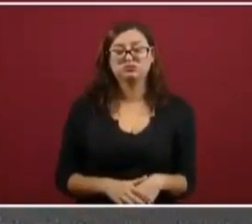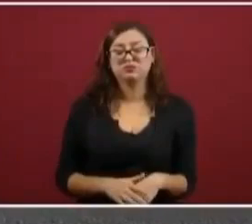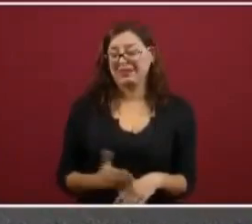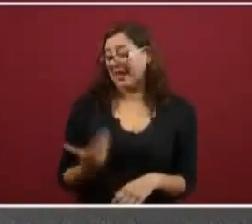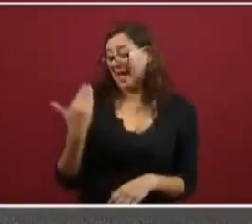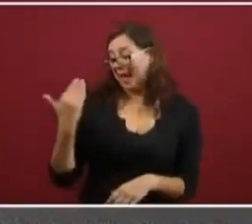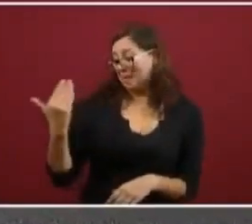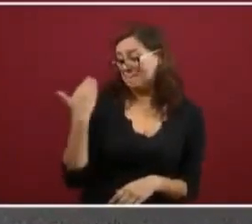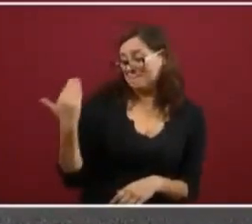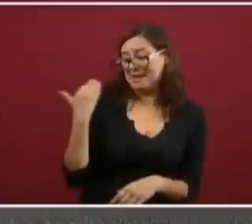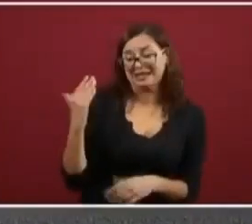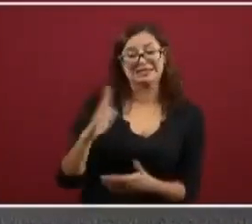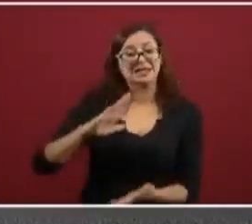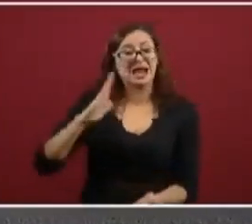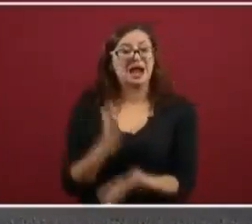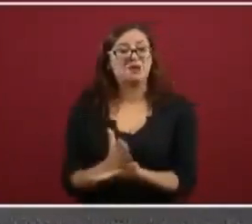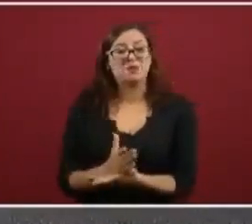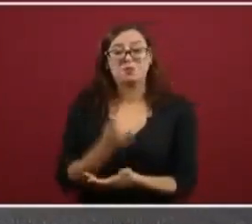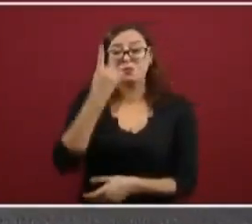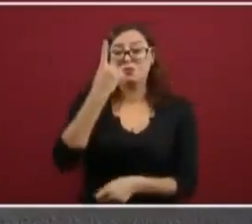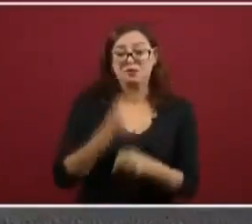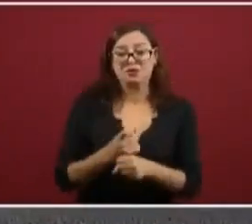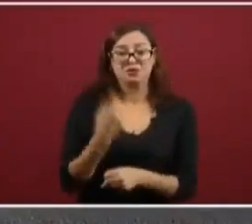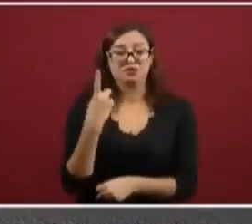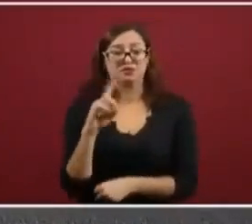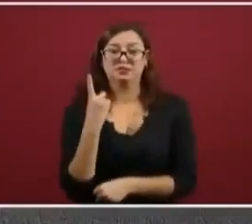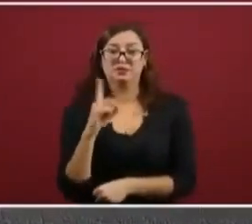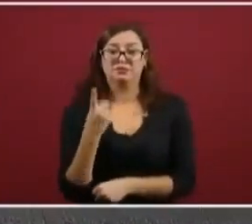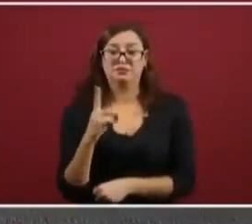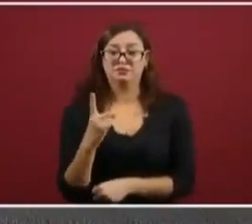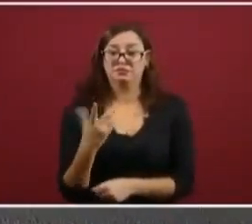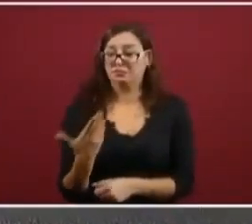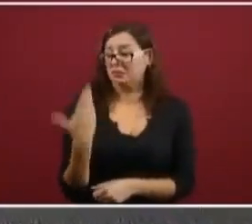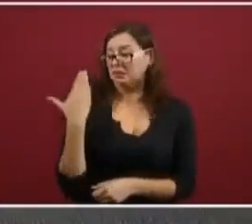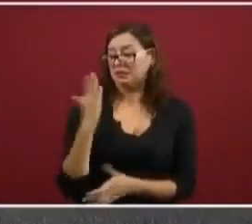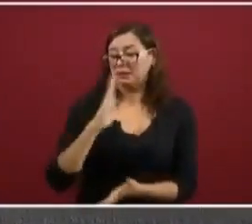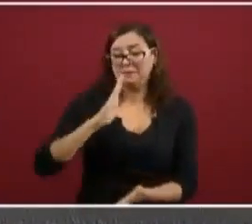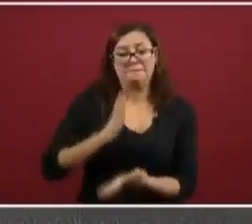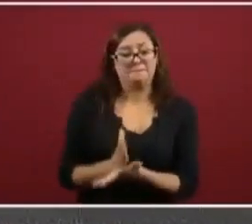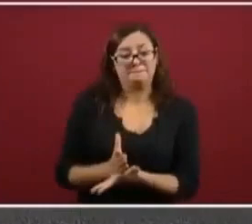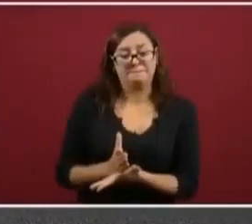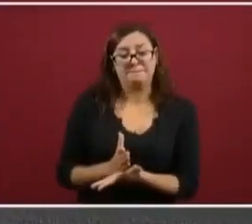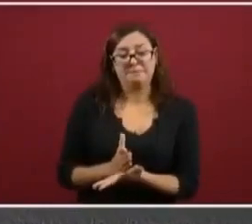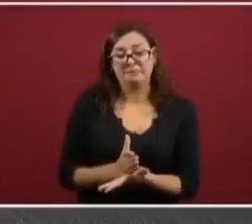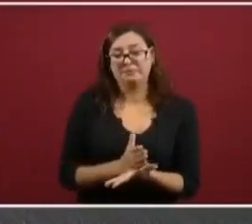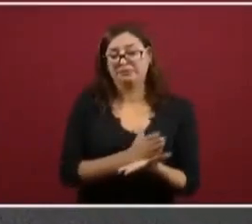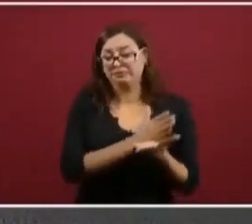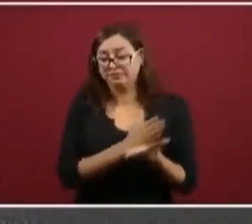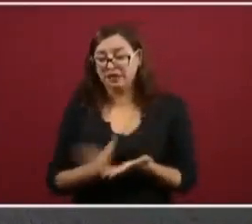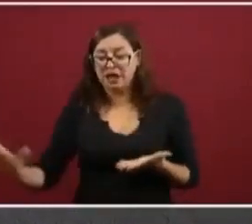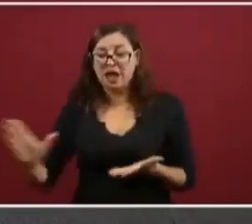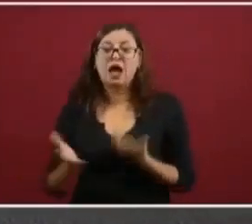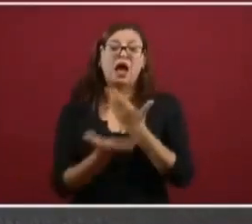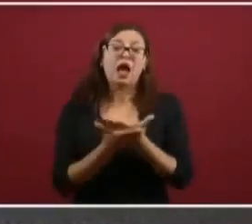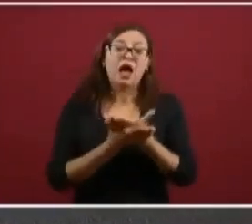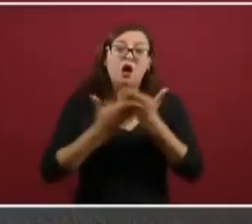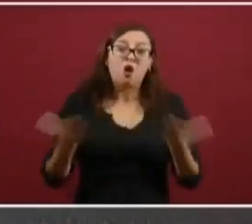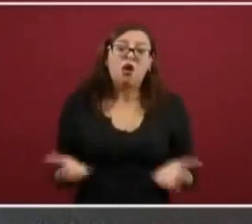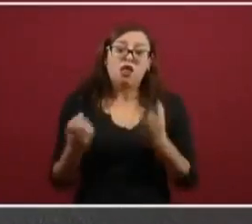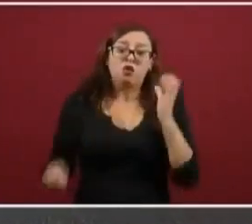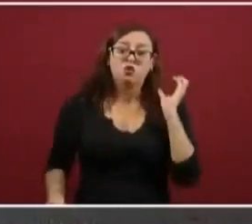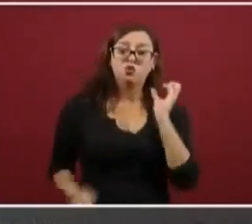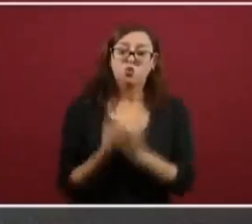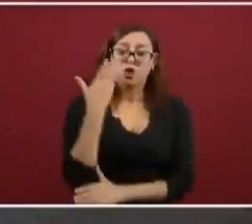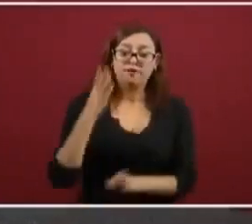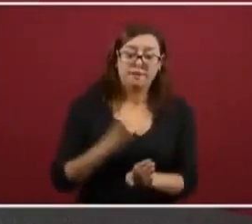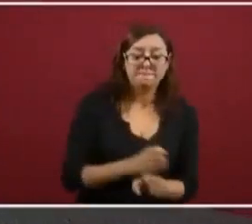terminó a partir del día primero estamos en el periodo post neoliberal para